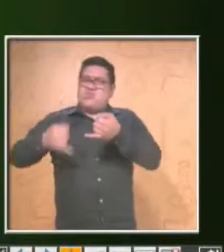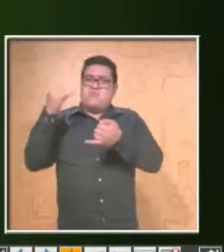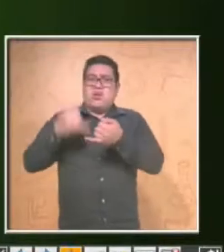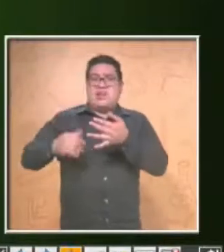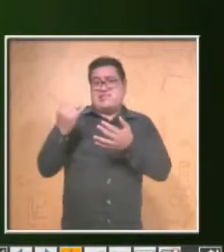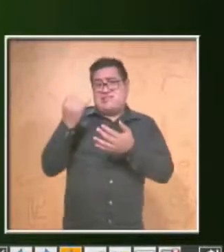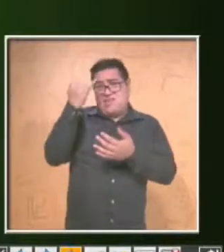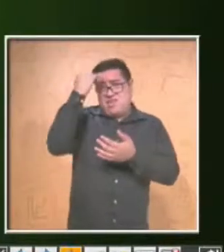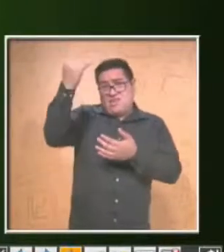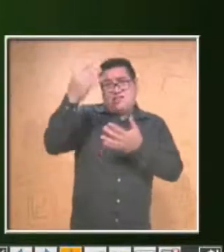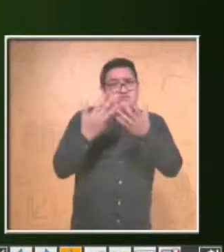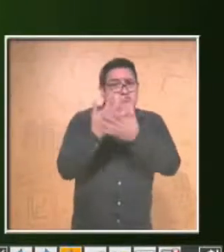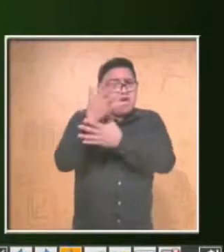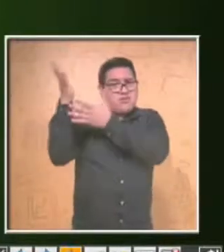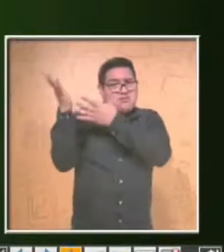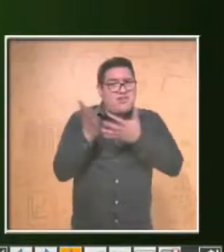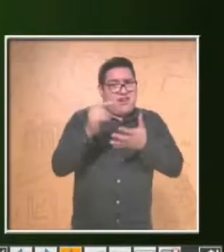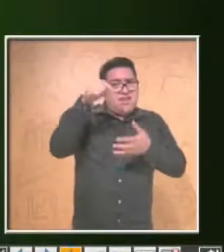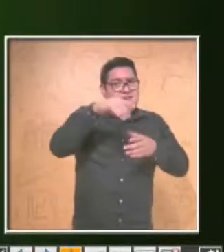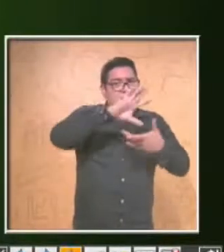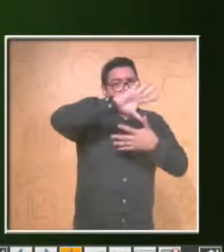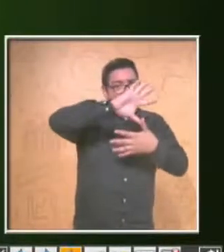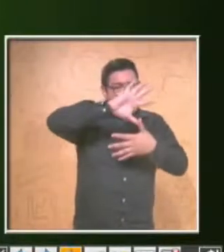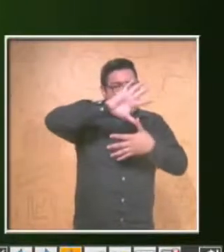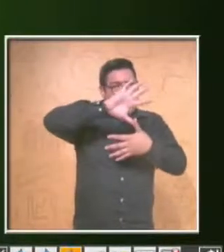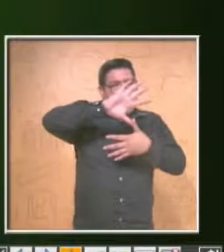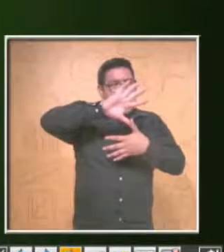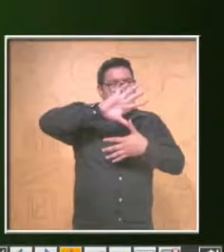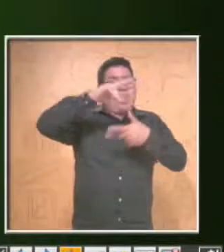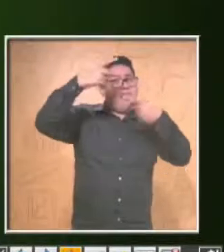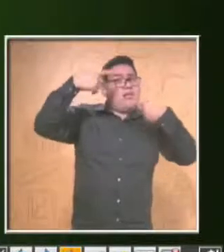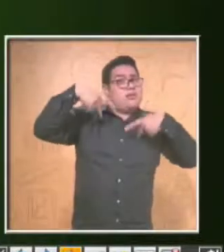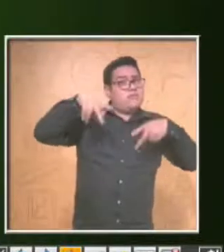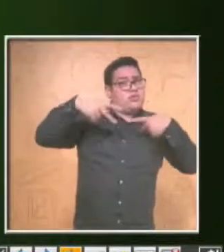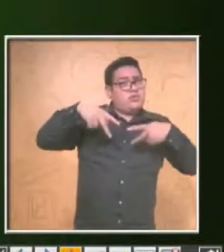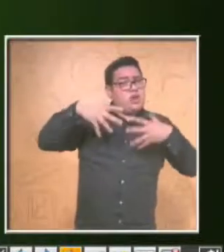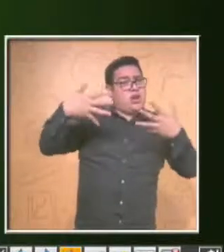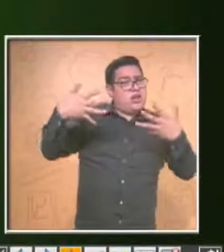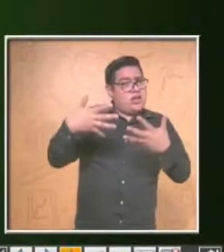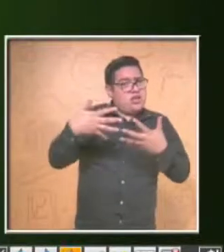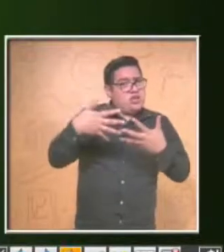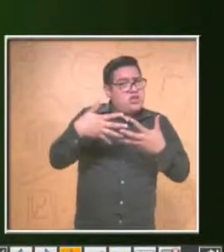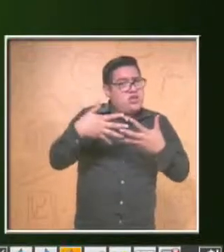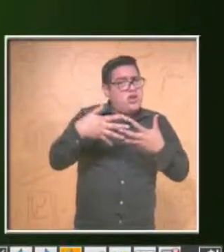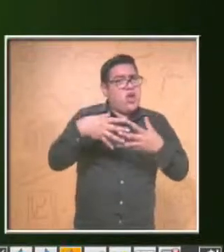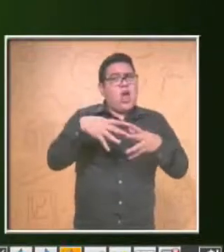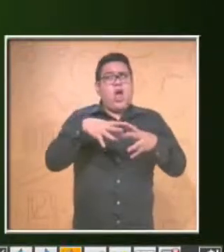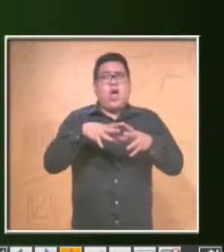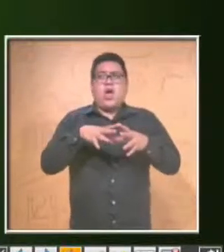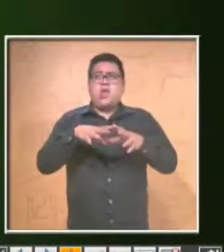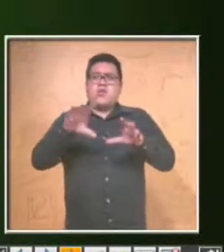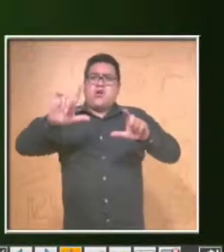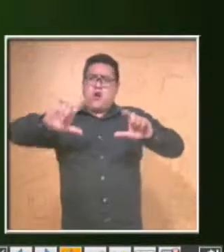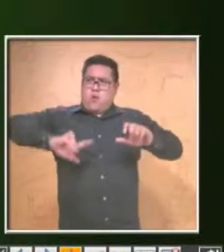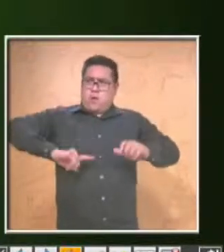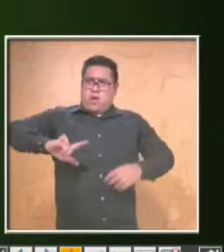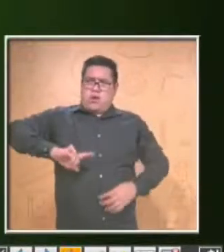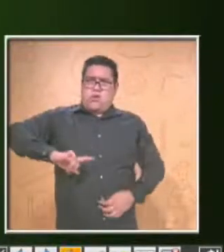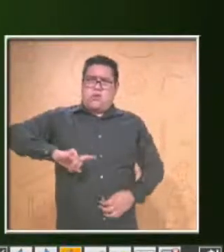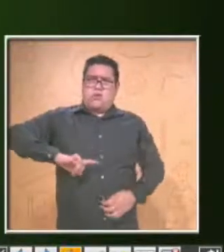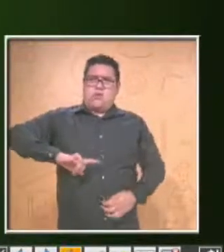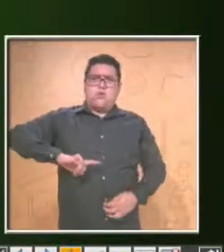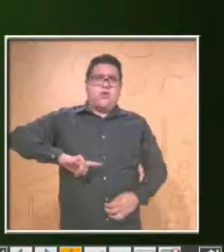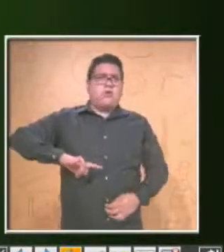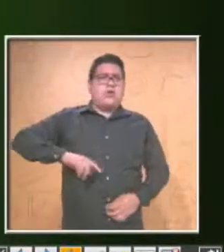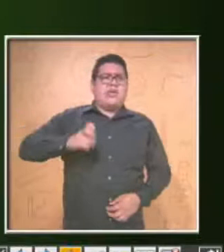a América hace que los colonos creen un sistema provisional de gobierno.